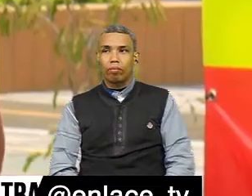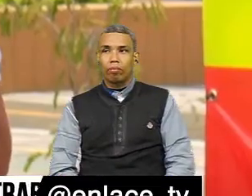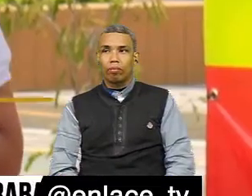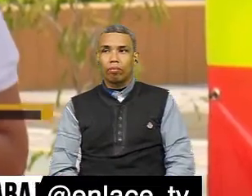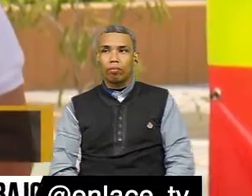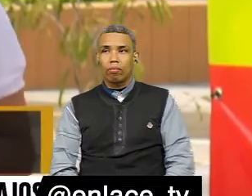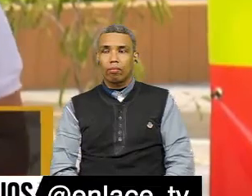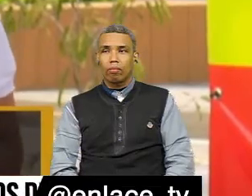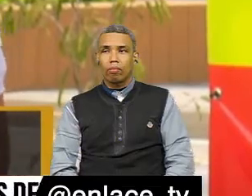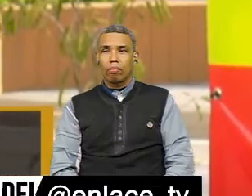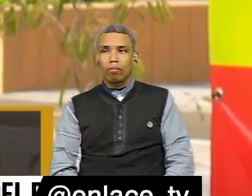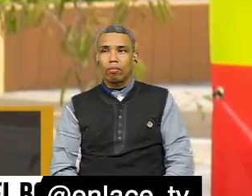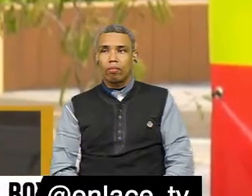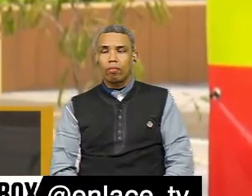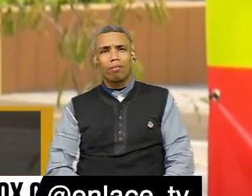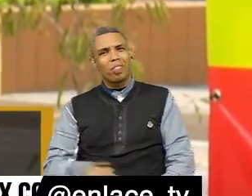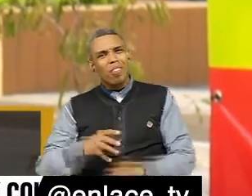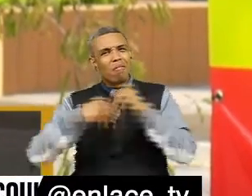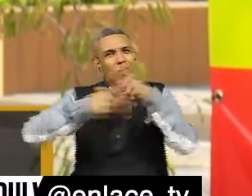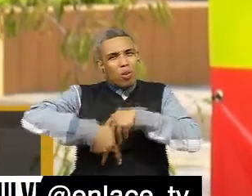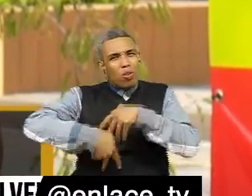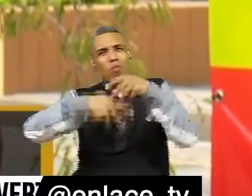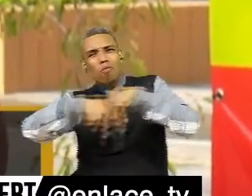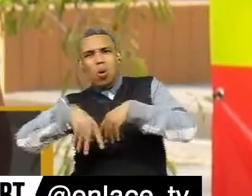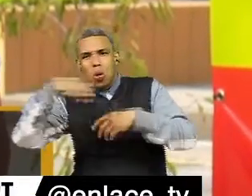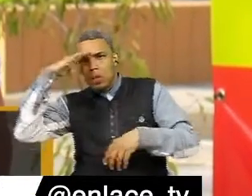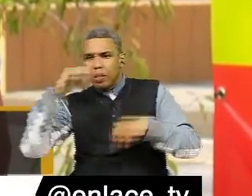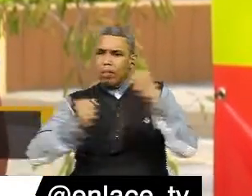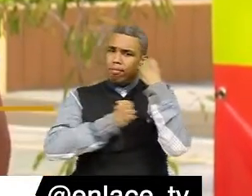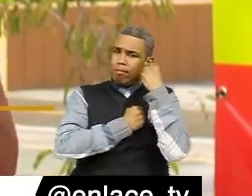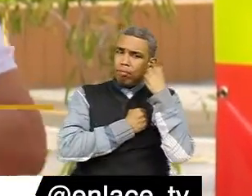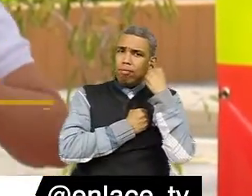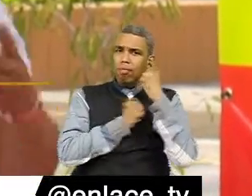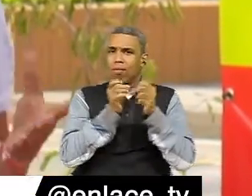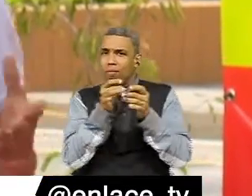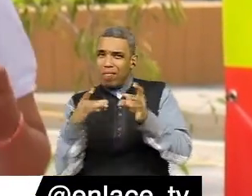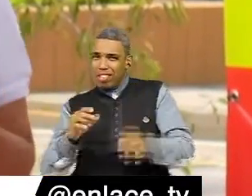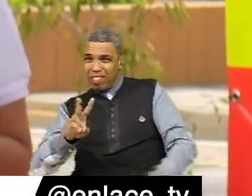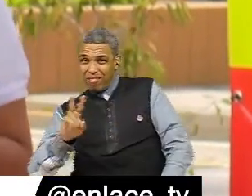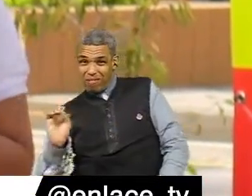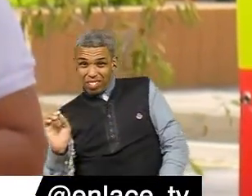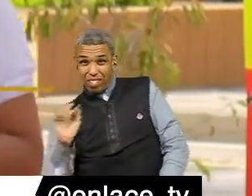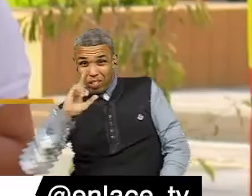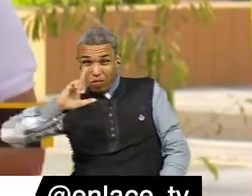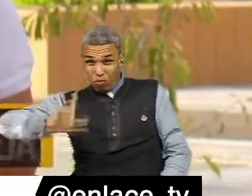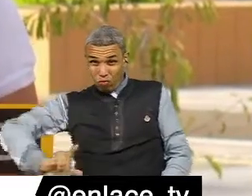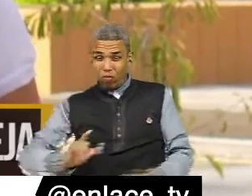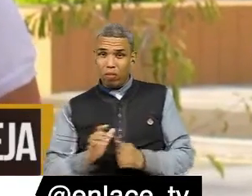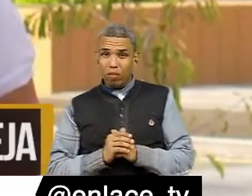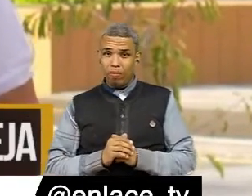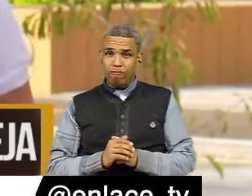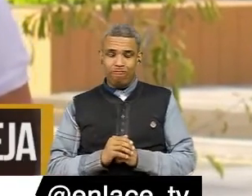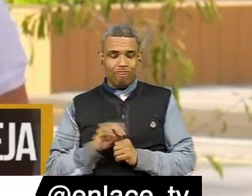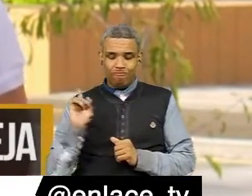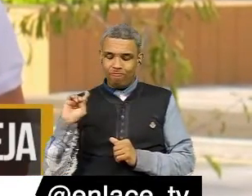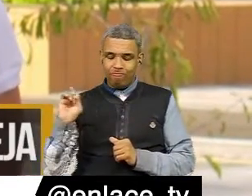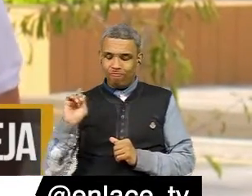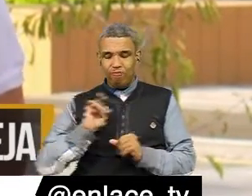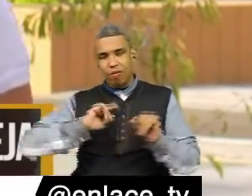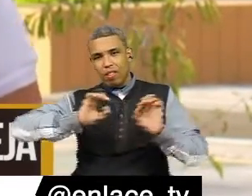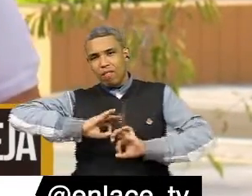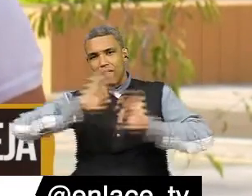Varias de las actividades que se tenían previstas para este miércoles 20 de julio en Barranca Bermeja por las diferentes autoridades se van a ver un poco truncadas